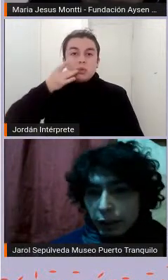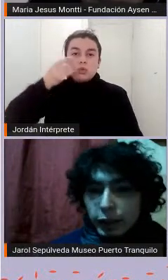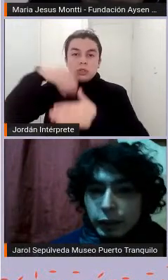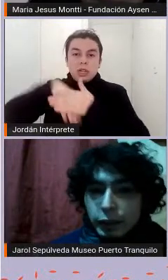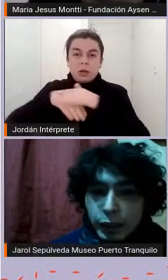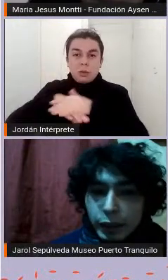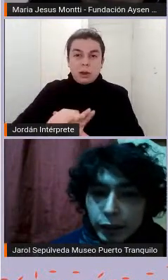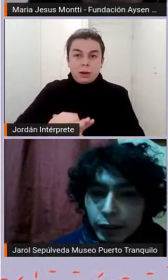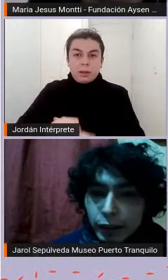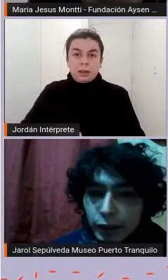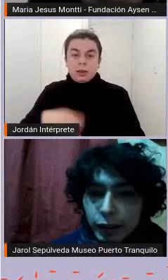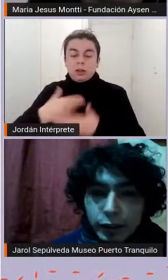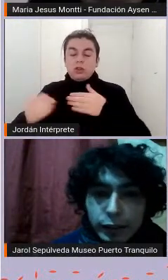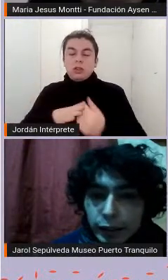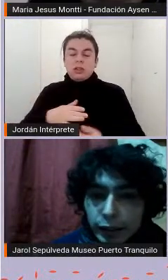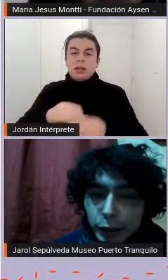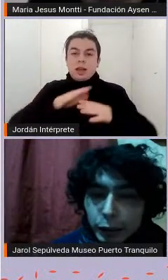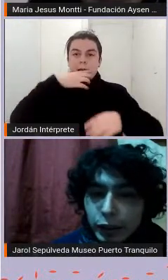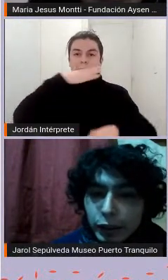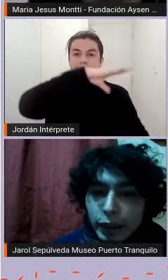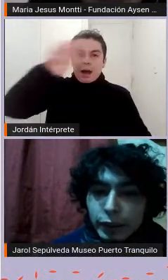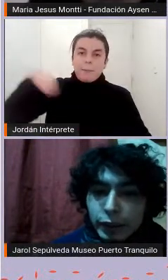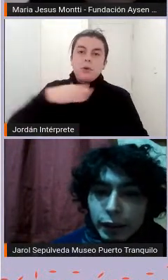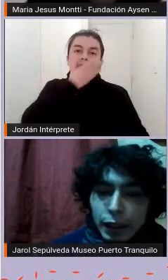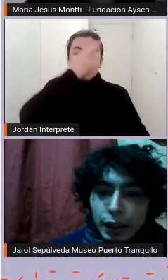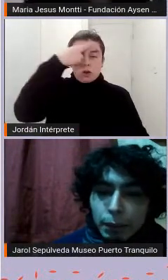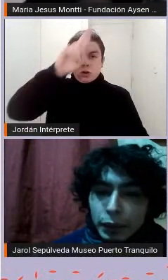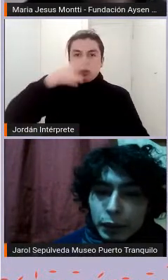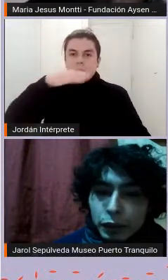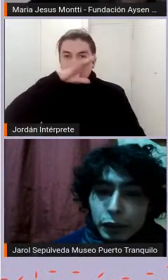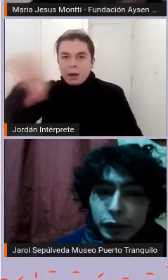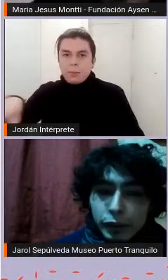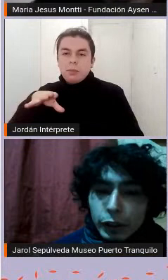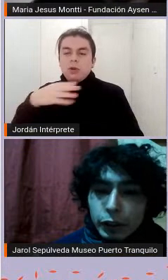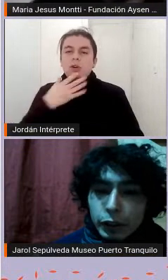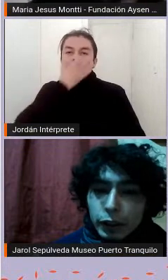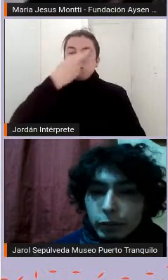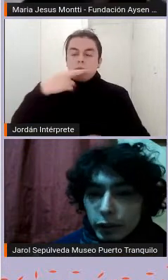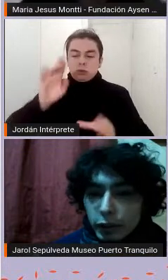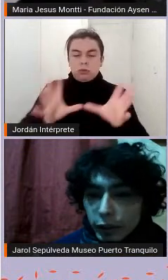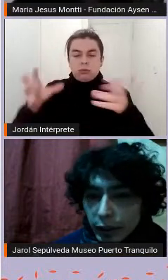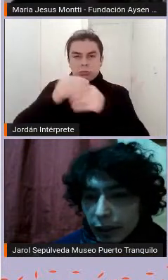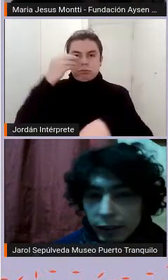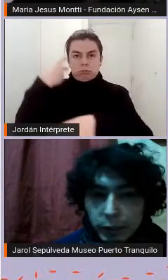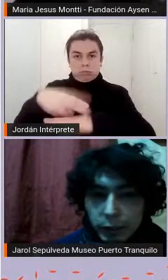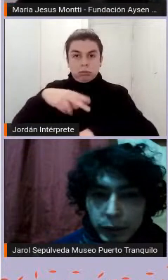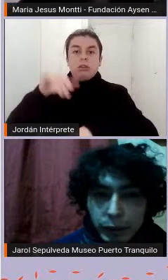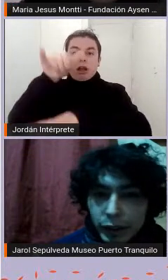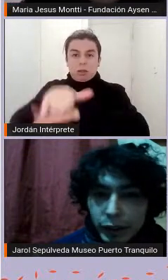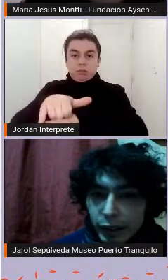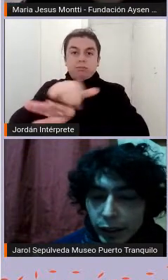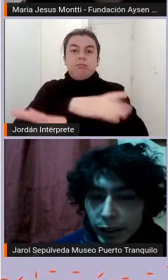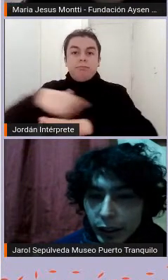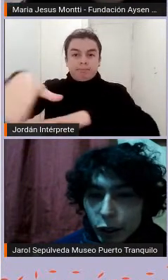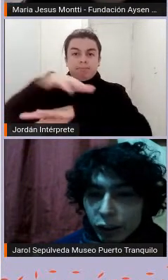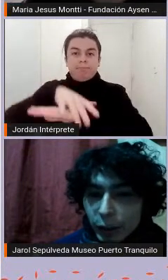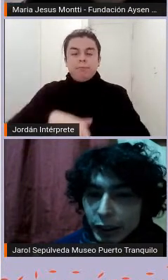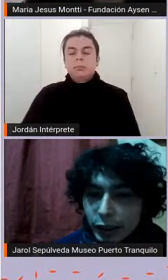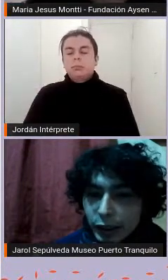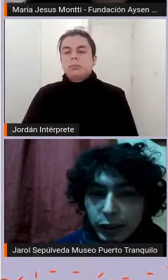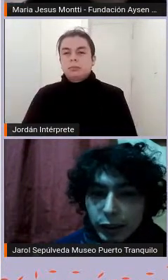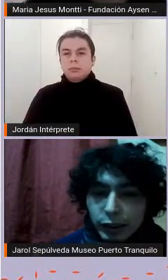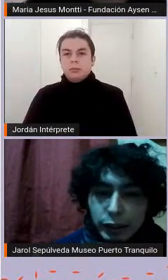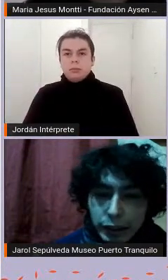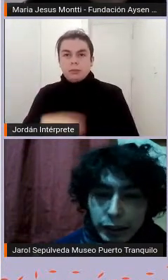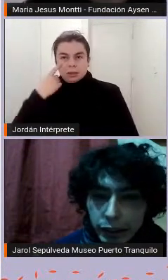Bueno, aquí ya esta imagen, estamos en el lugar de campamento, ¿cierto? En Seno Escondido, donde ya se pueden ver